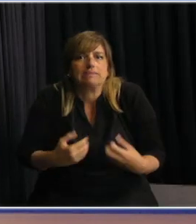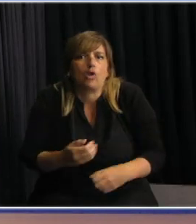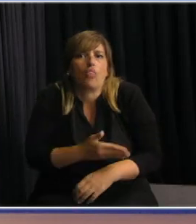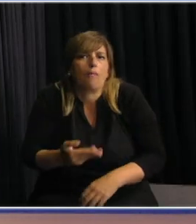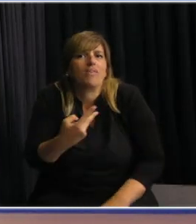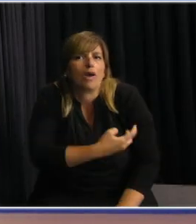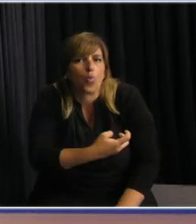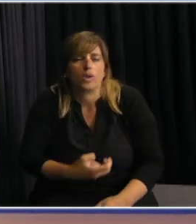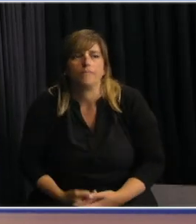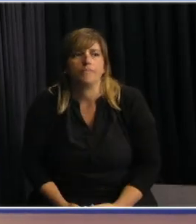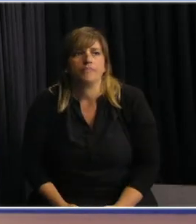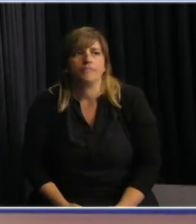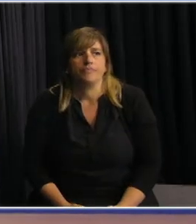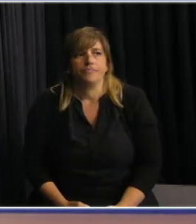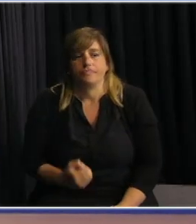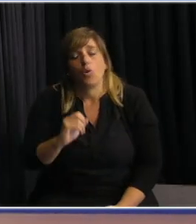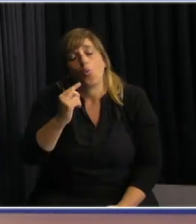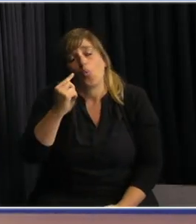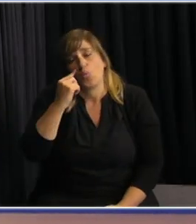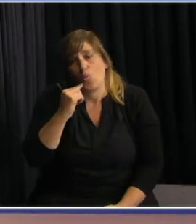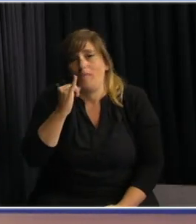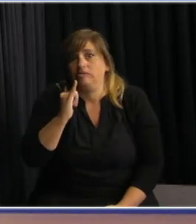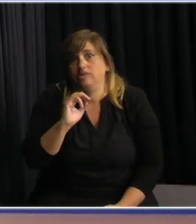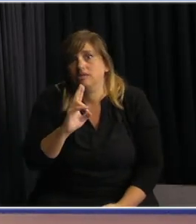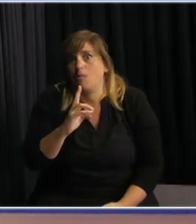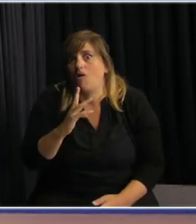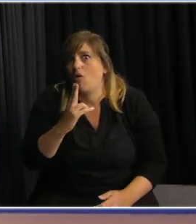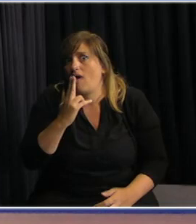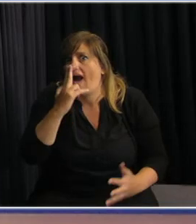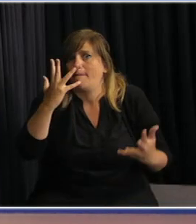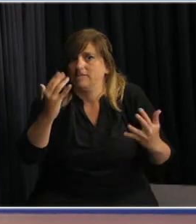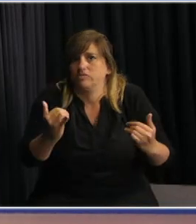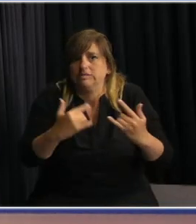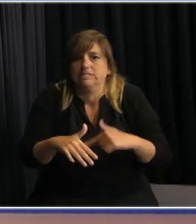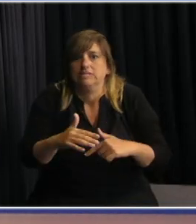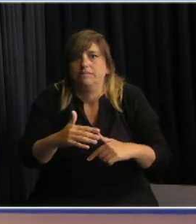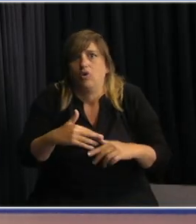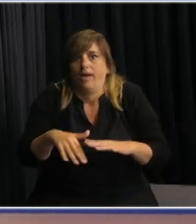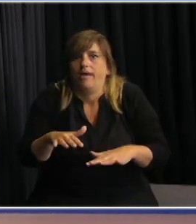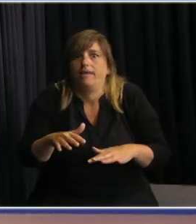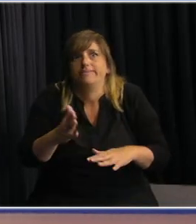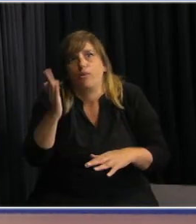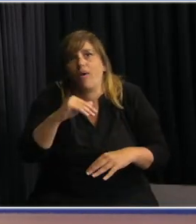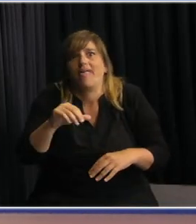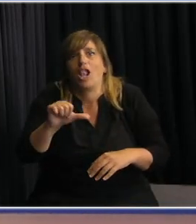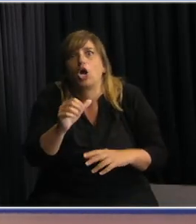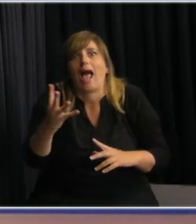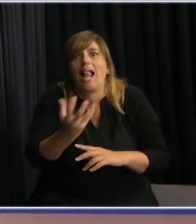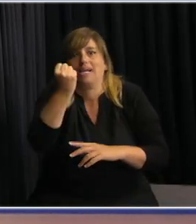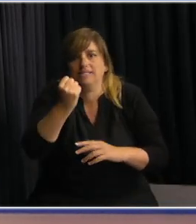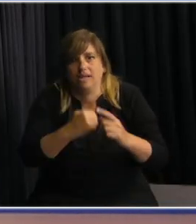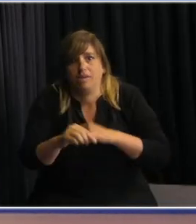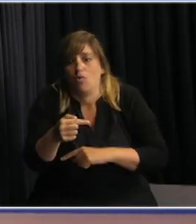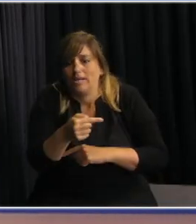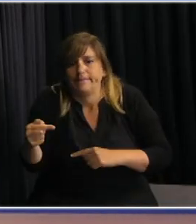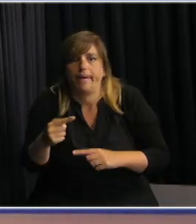Sobre lo primero, es una cifra ambiciosa. Aclaro que es ambiciosa porque si después no se llega a una semana por distintas